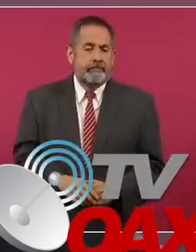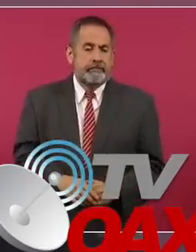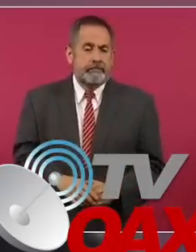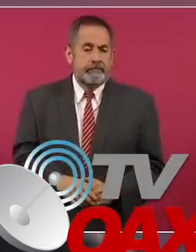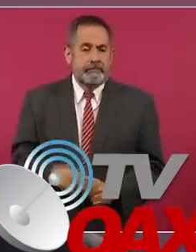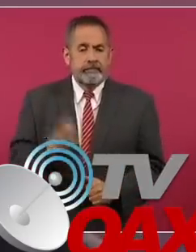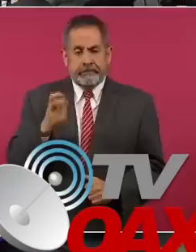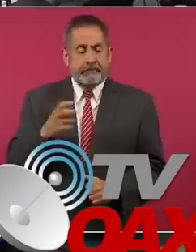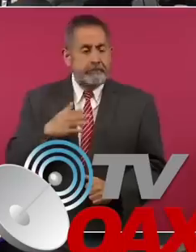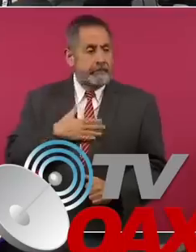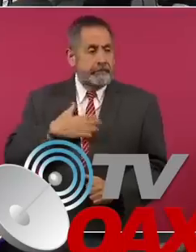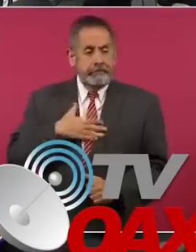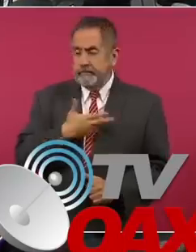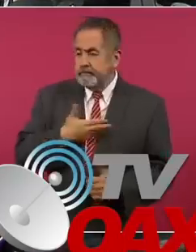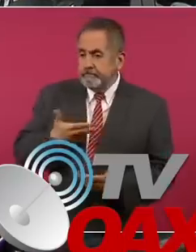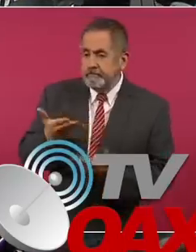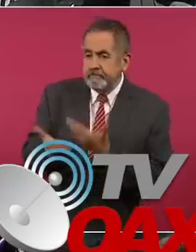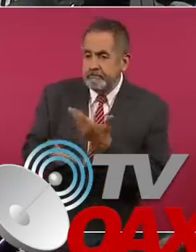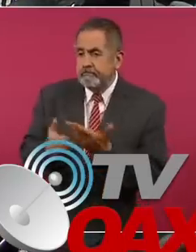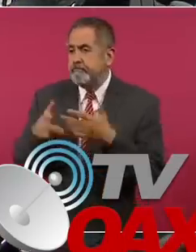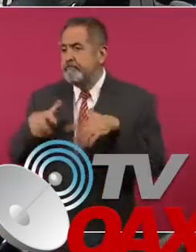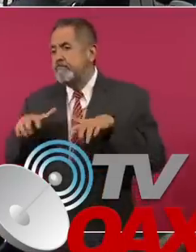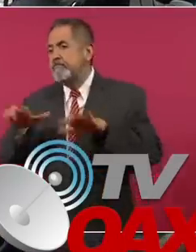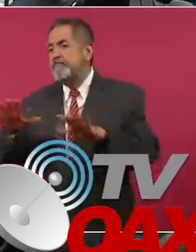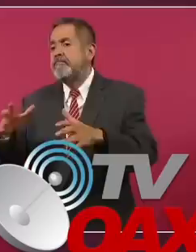Es un servidor público,